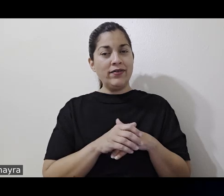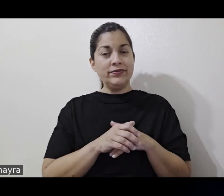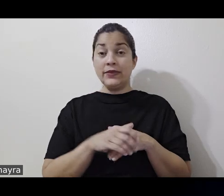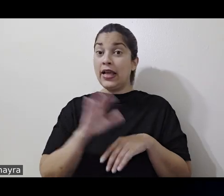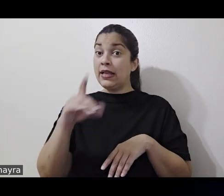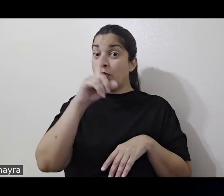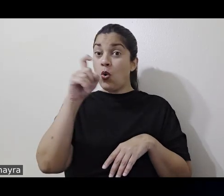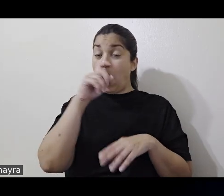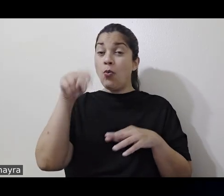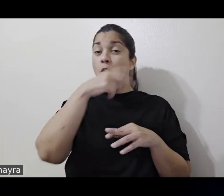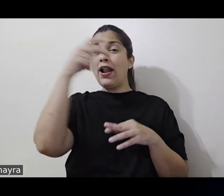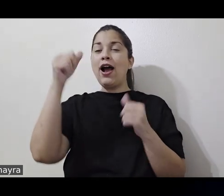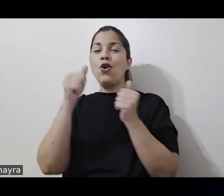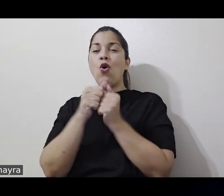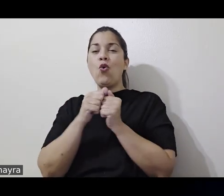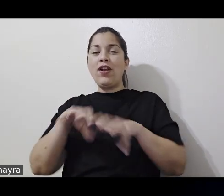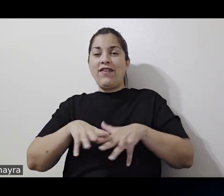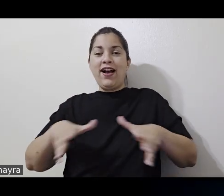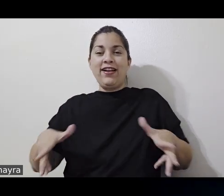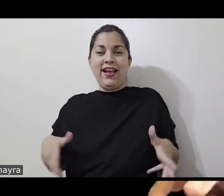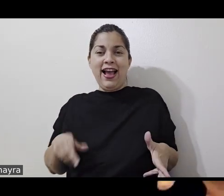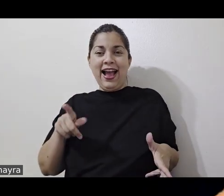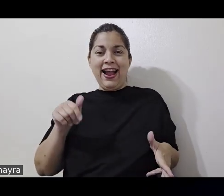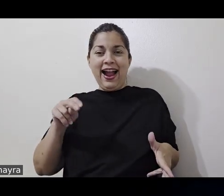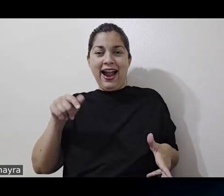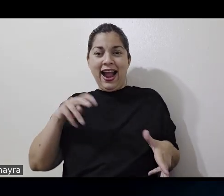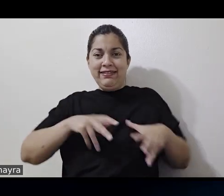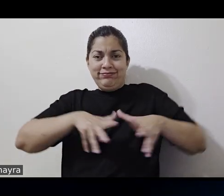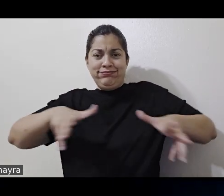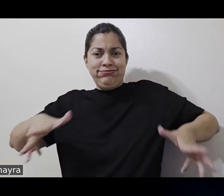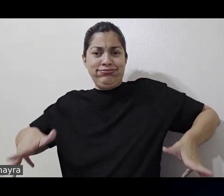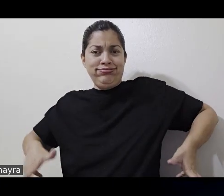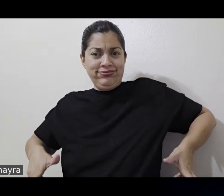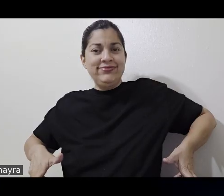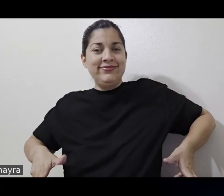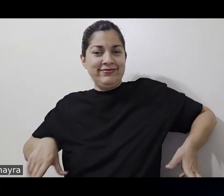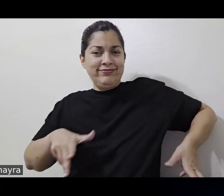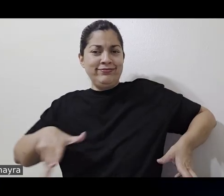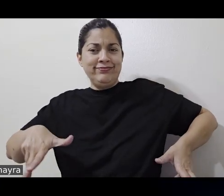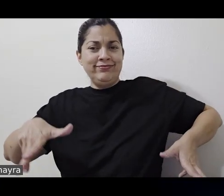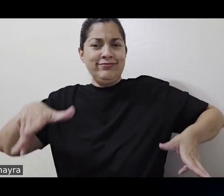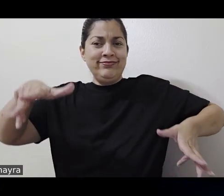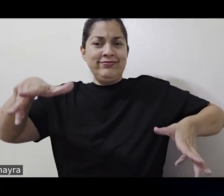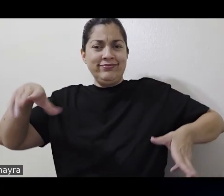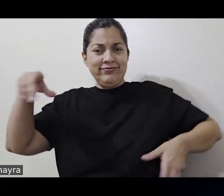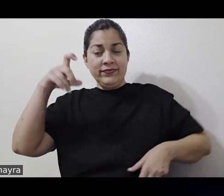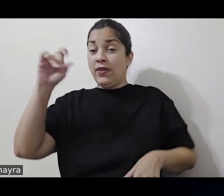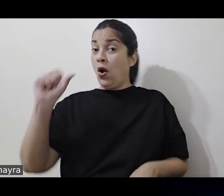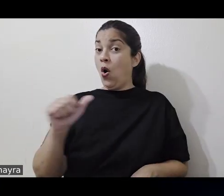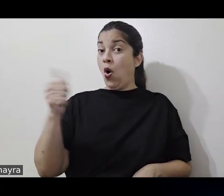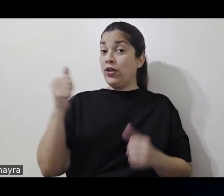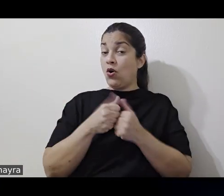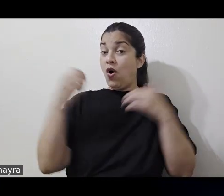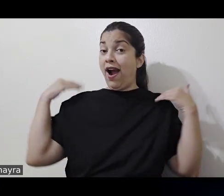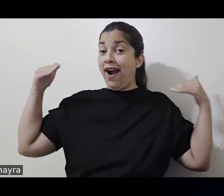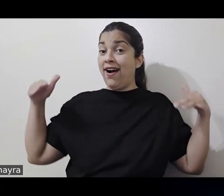Esa bruja vuela con una falda cancán. Okay. Y se desplaza con esa falda. Hay otras que se desplazan con unas